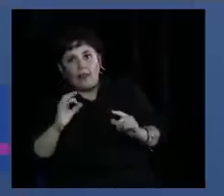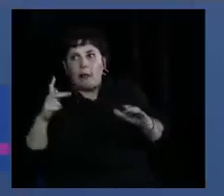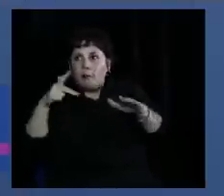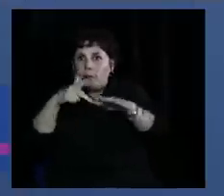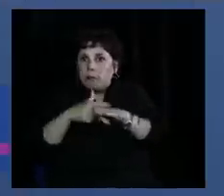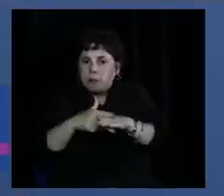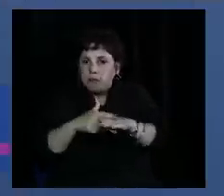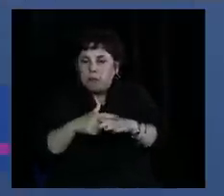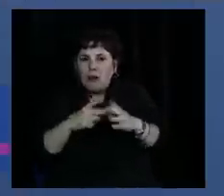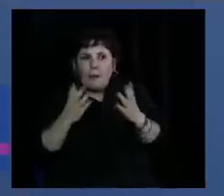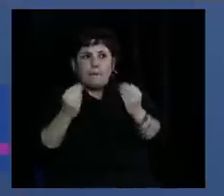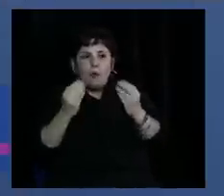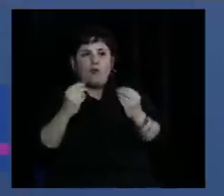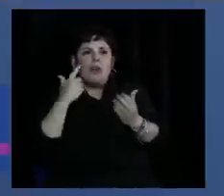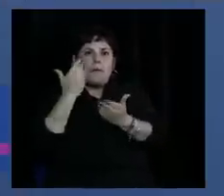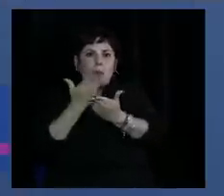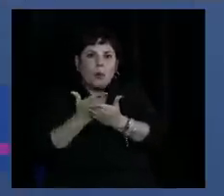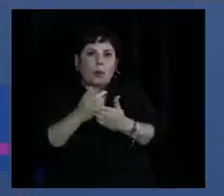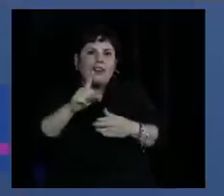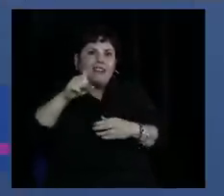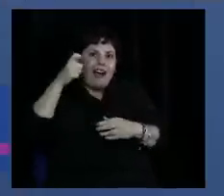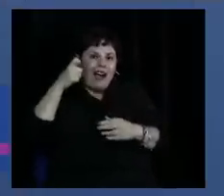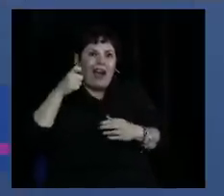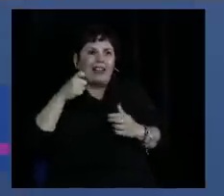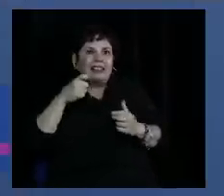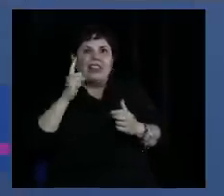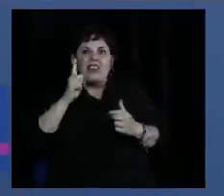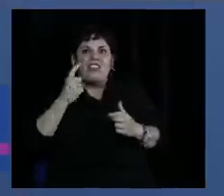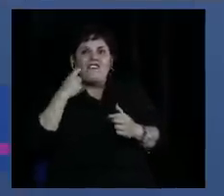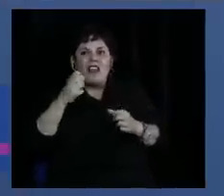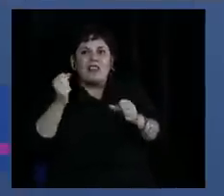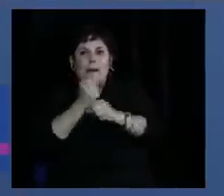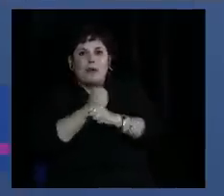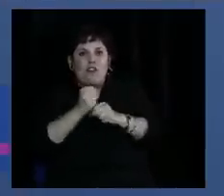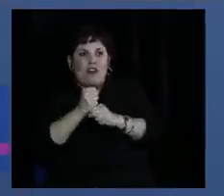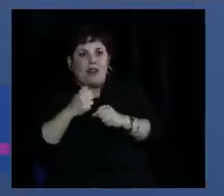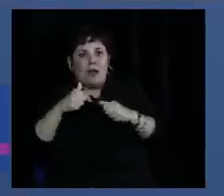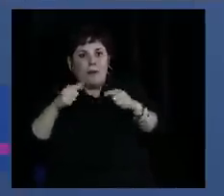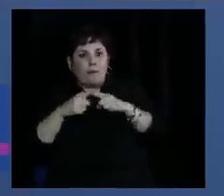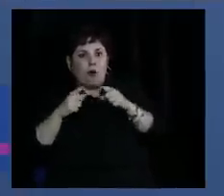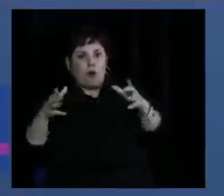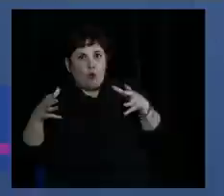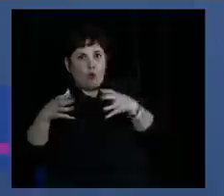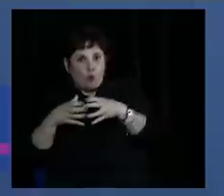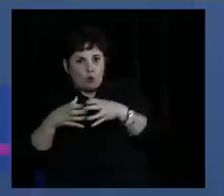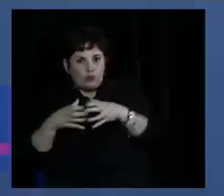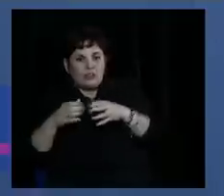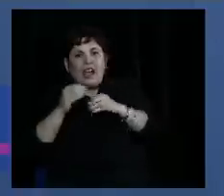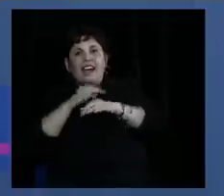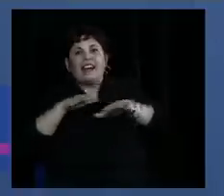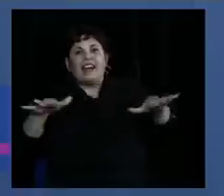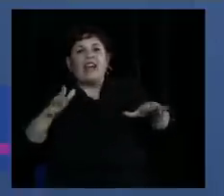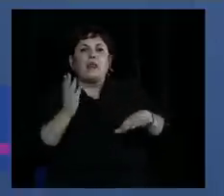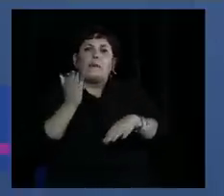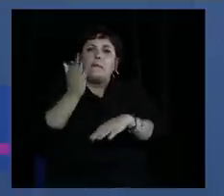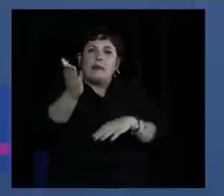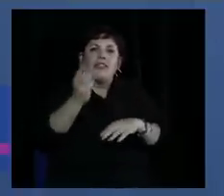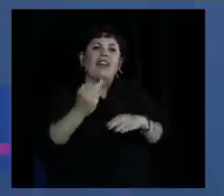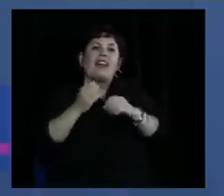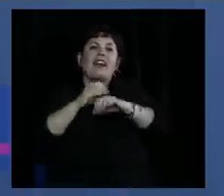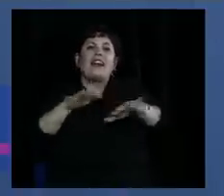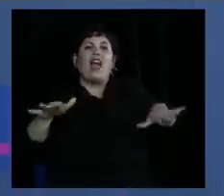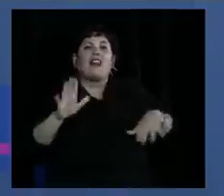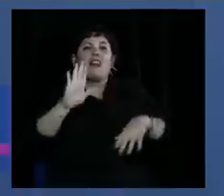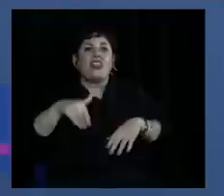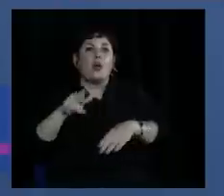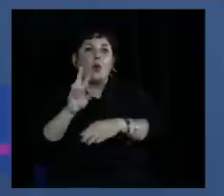lo tanto, un montón de políticas que estaban previstas que tienen que ser aprobadas por la Junta. Y bueno, la Red está pidiendo esa,